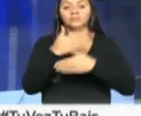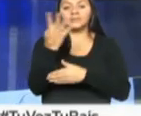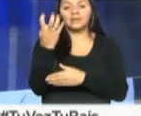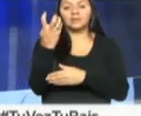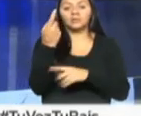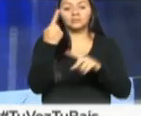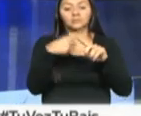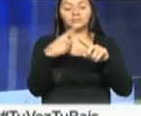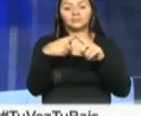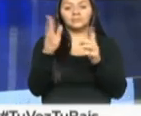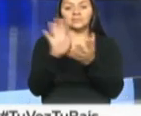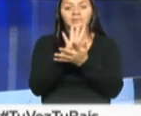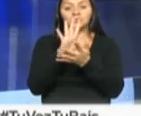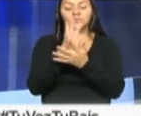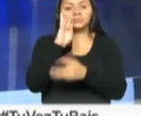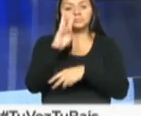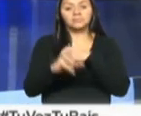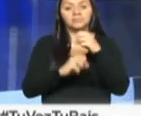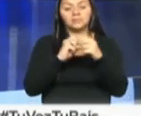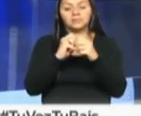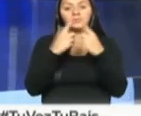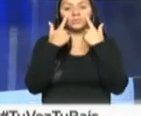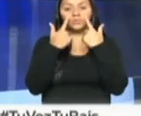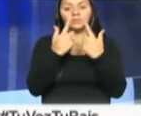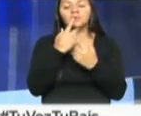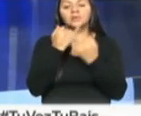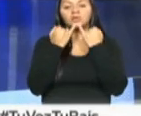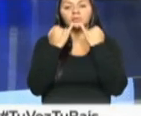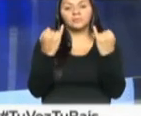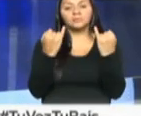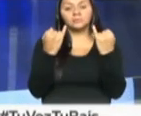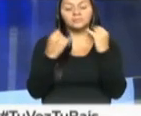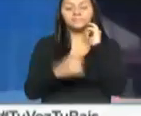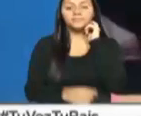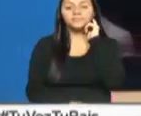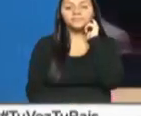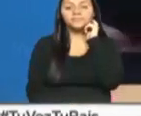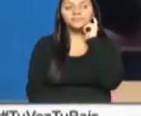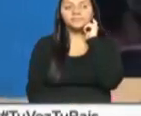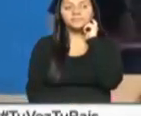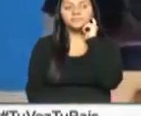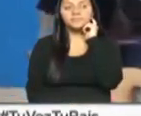unidades educativas del milenio guardianas de la lengua.